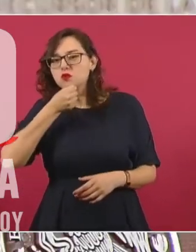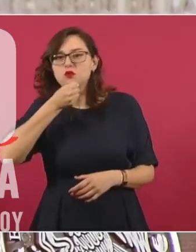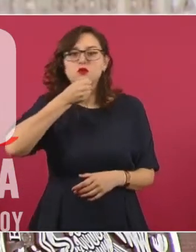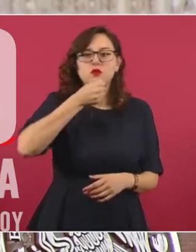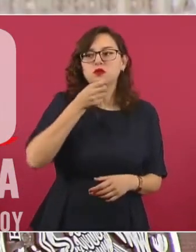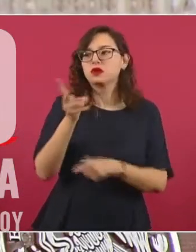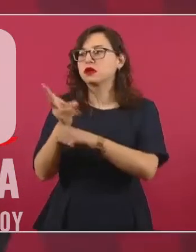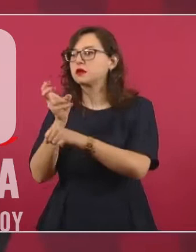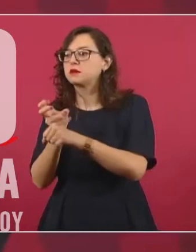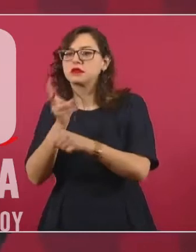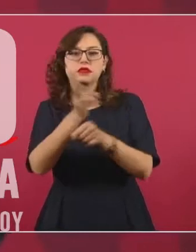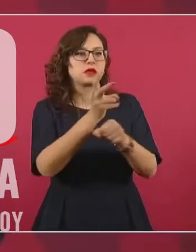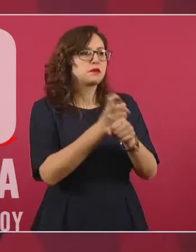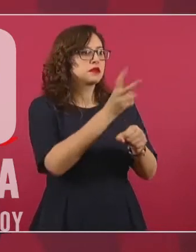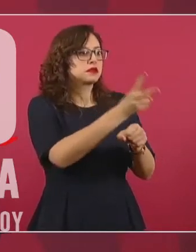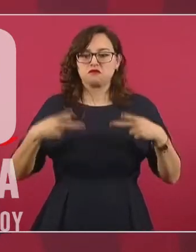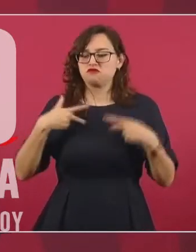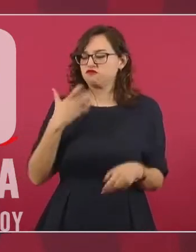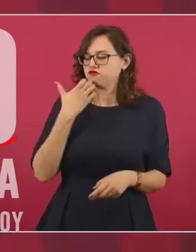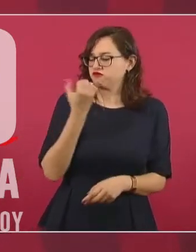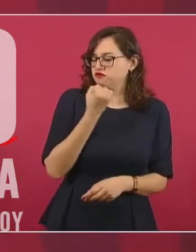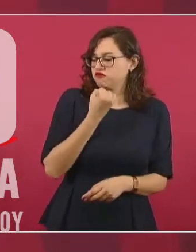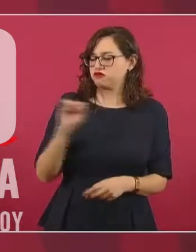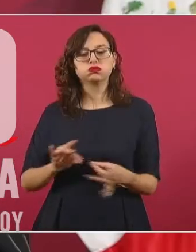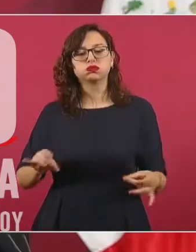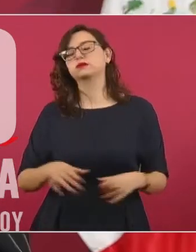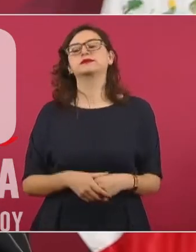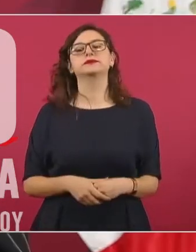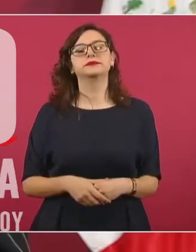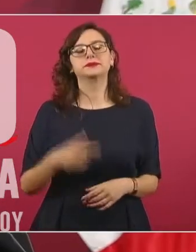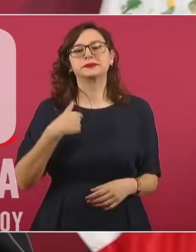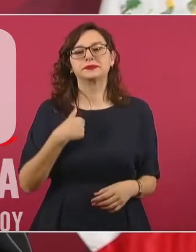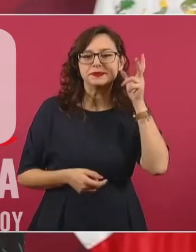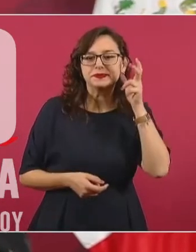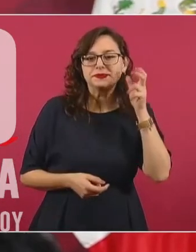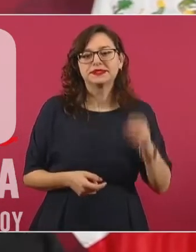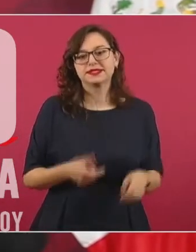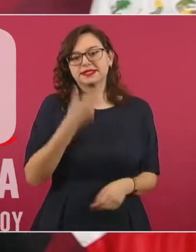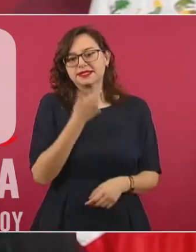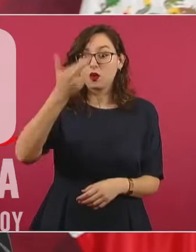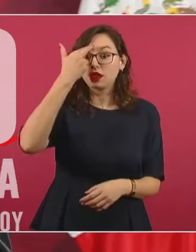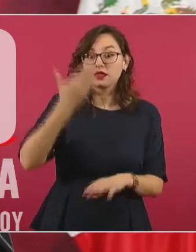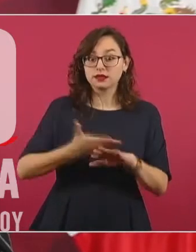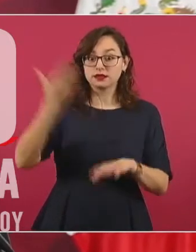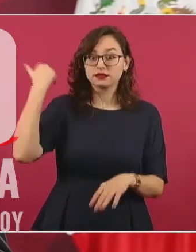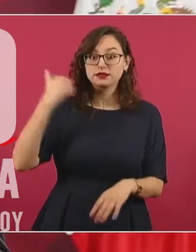Acuérdense que el presidente del INE era un experto, también